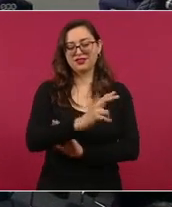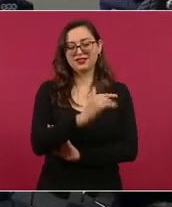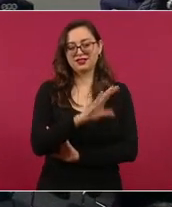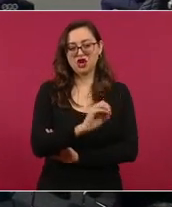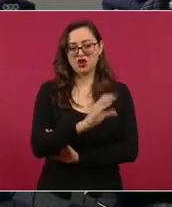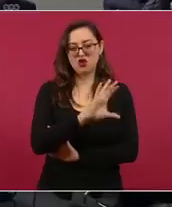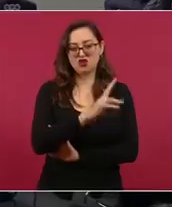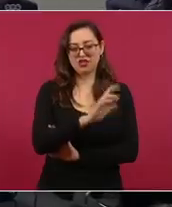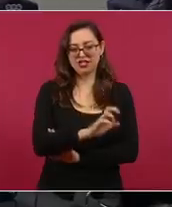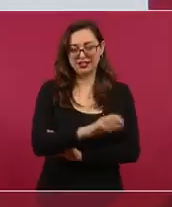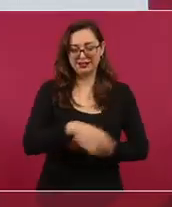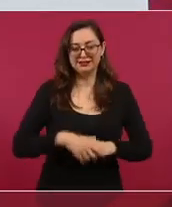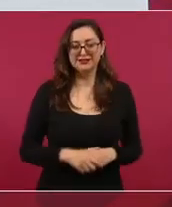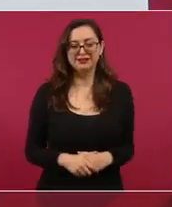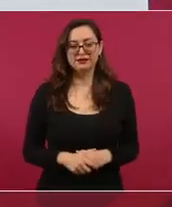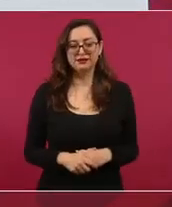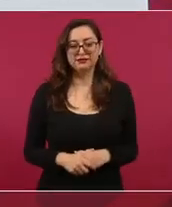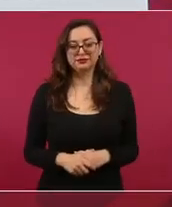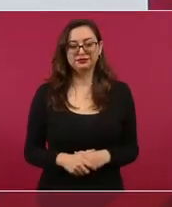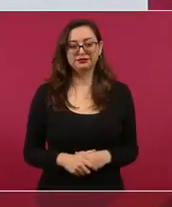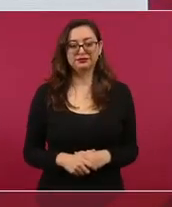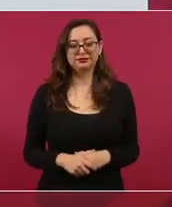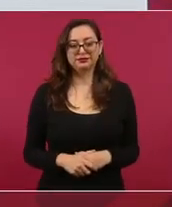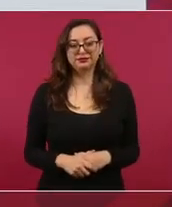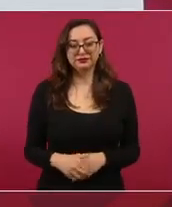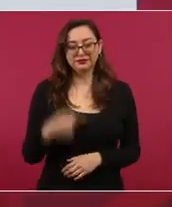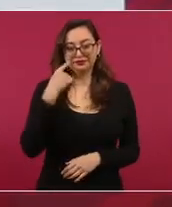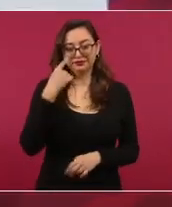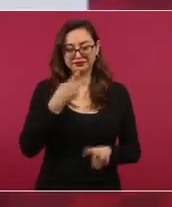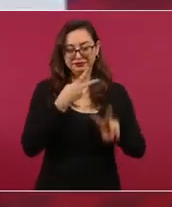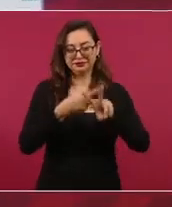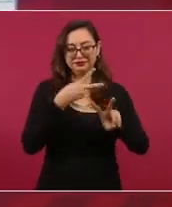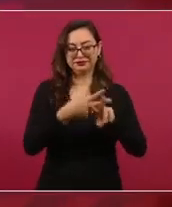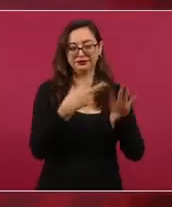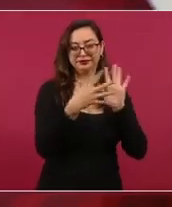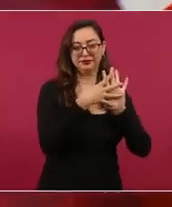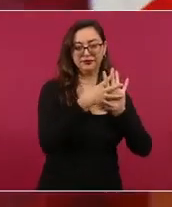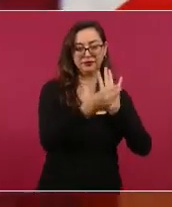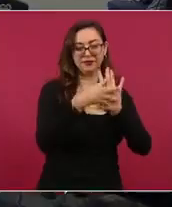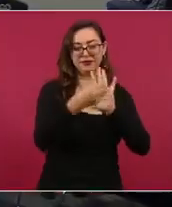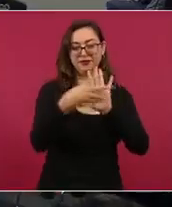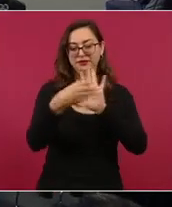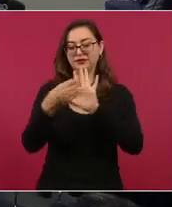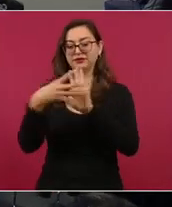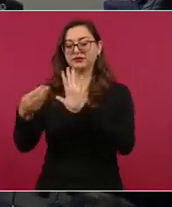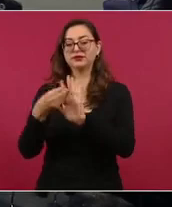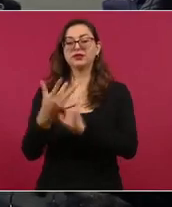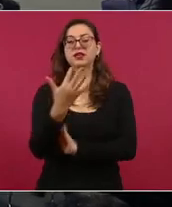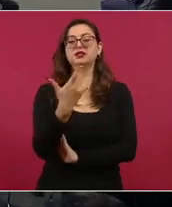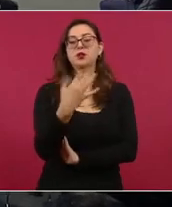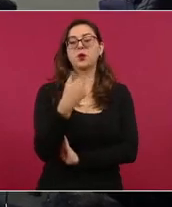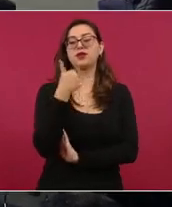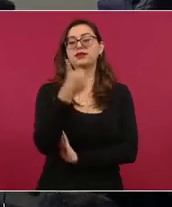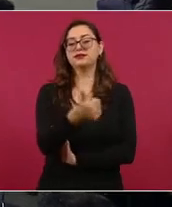a ver, son 56,000. ¿Cuántos bots?